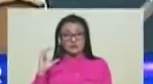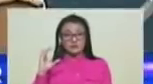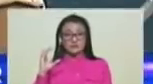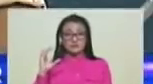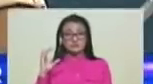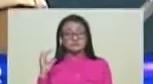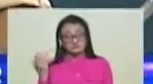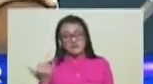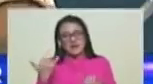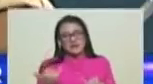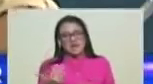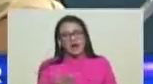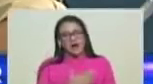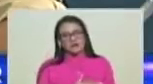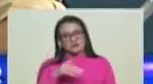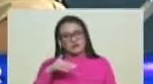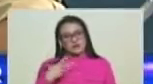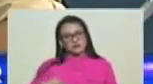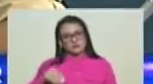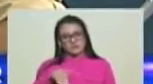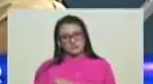adelanto de elecciones presidenciales ya.